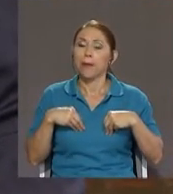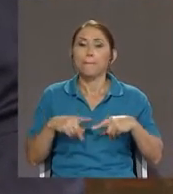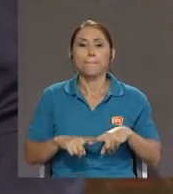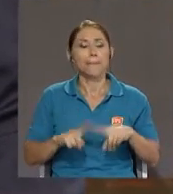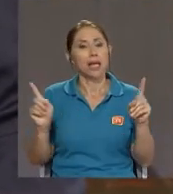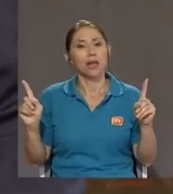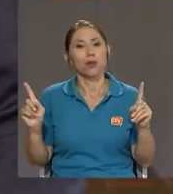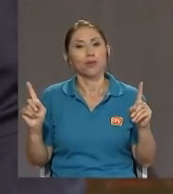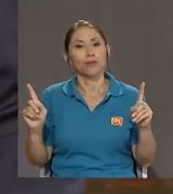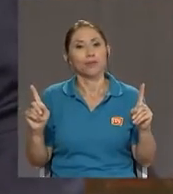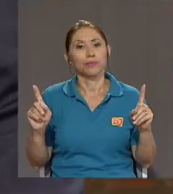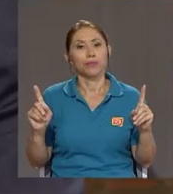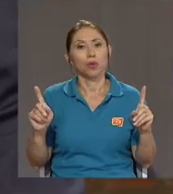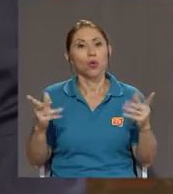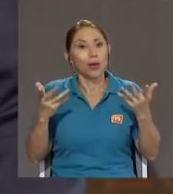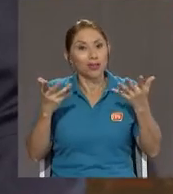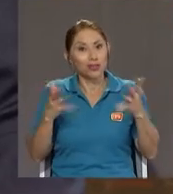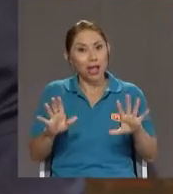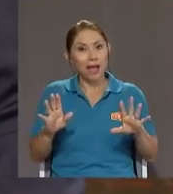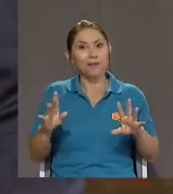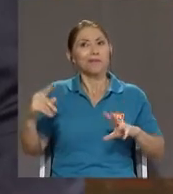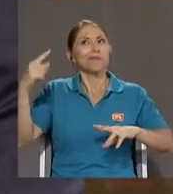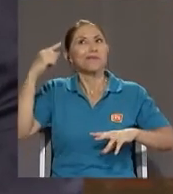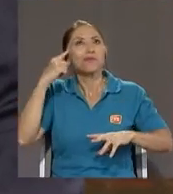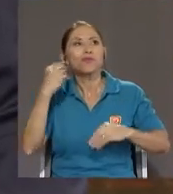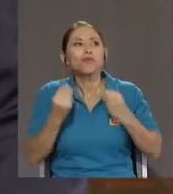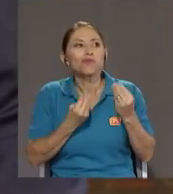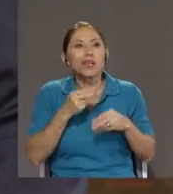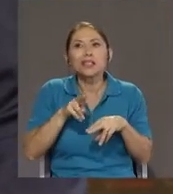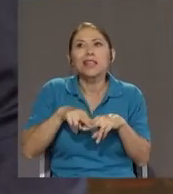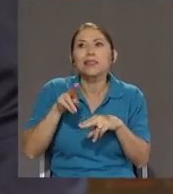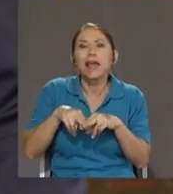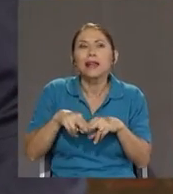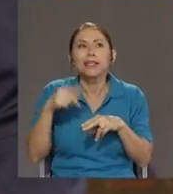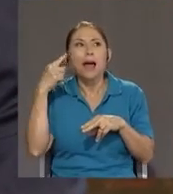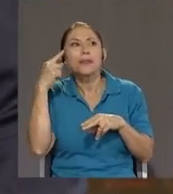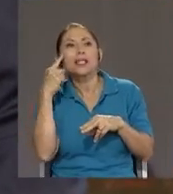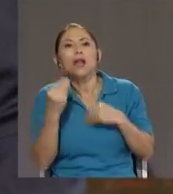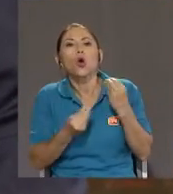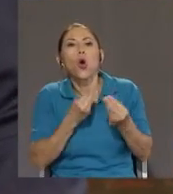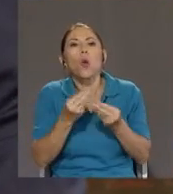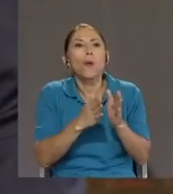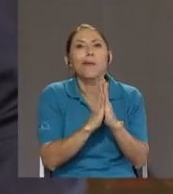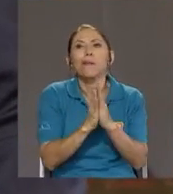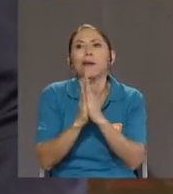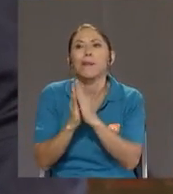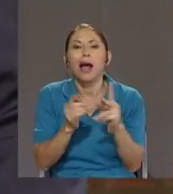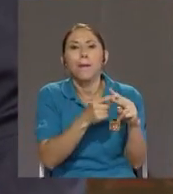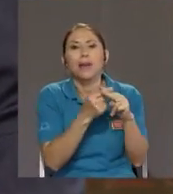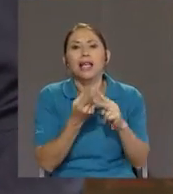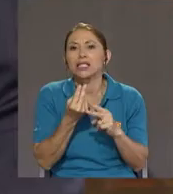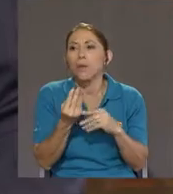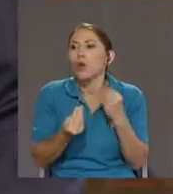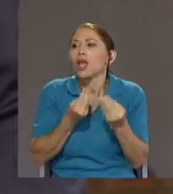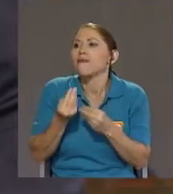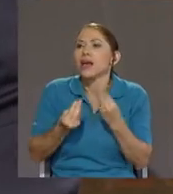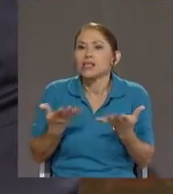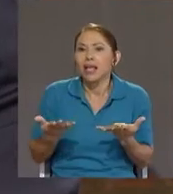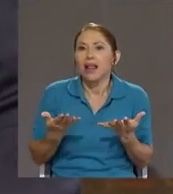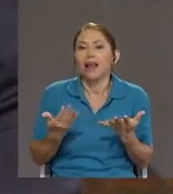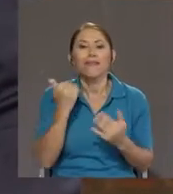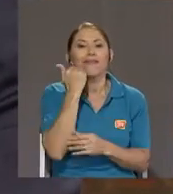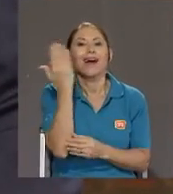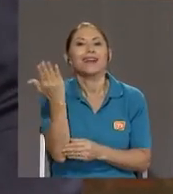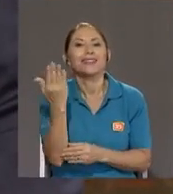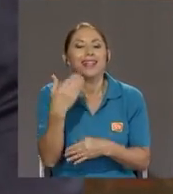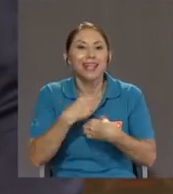pero a la hora de sentarse a diseñar el préstamo, se fueron por el camino fácil de hacer edificios, ¿verdad?